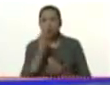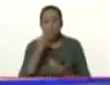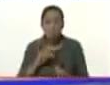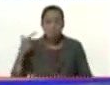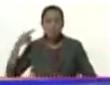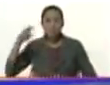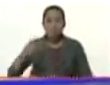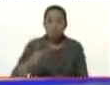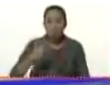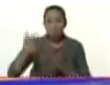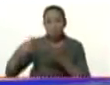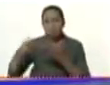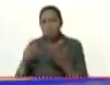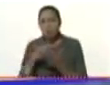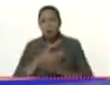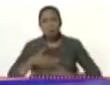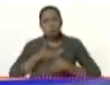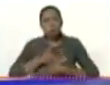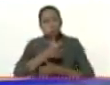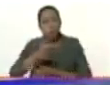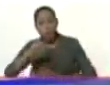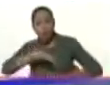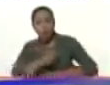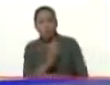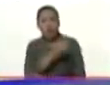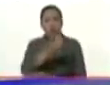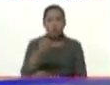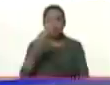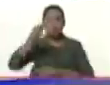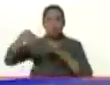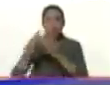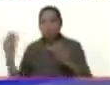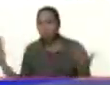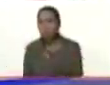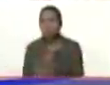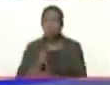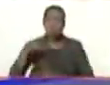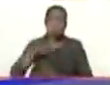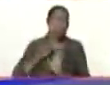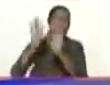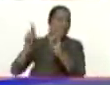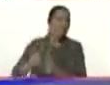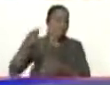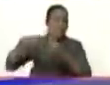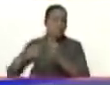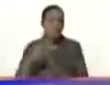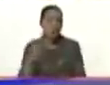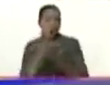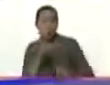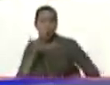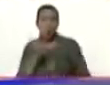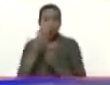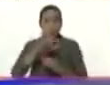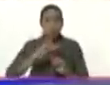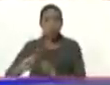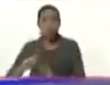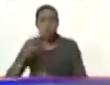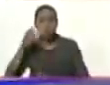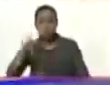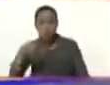las becas y las condiciones de la universidad. Después me derrocan, pero antes yo los ayudo. ¿Sí